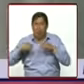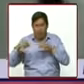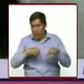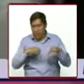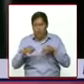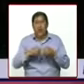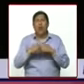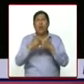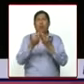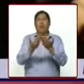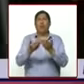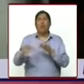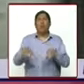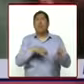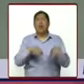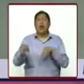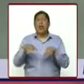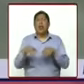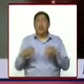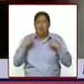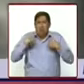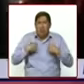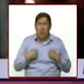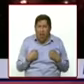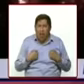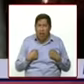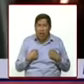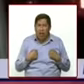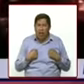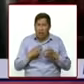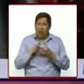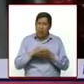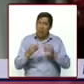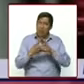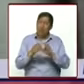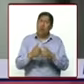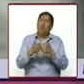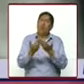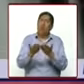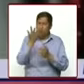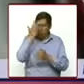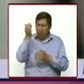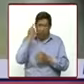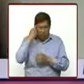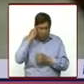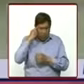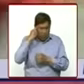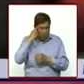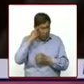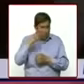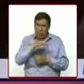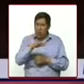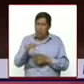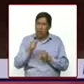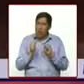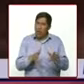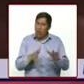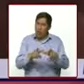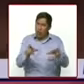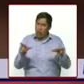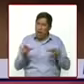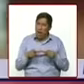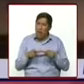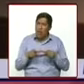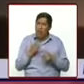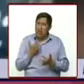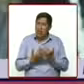incendio. ¿Y cómo están haciendo para cargar las mochilas? ¿Nos puedes contar un poco, por favor? Porque me imagino que tienen que dejar el lugar que